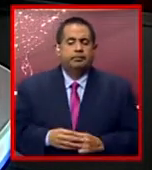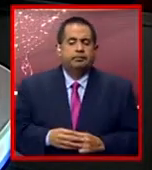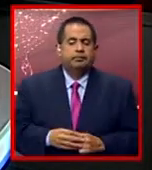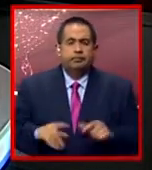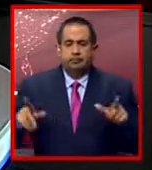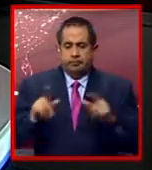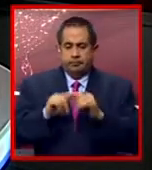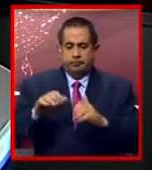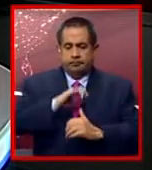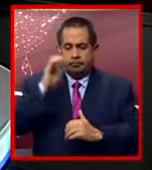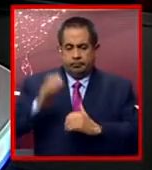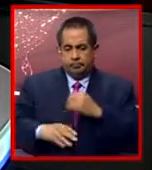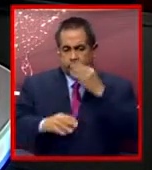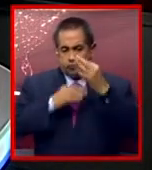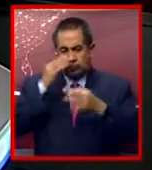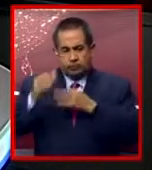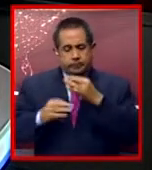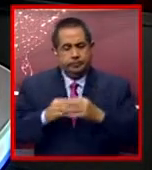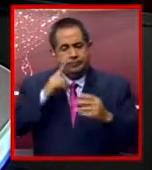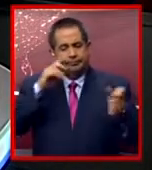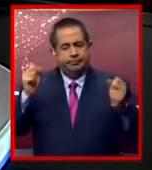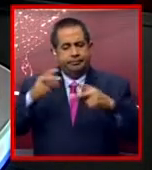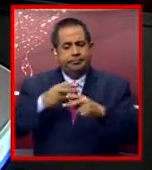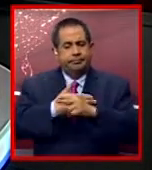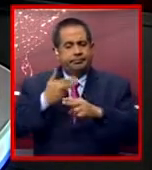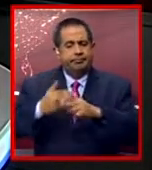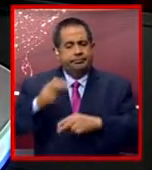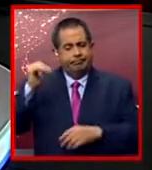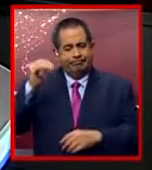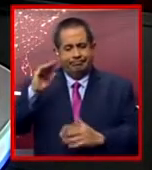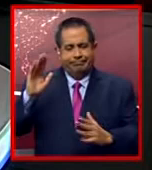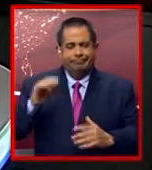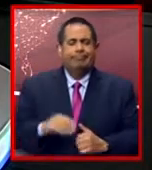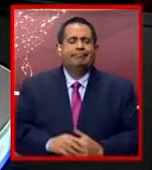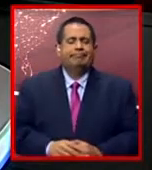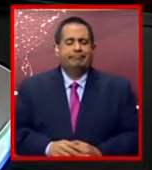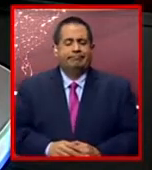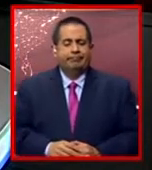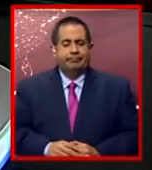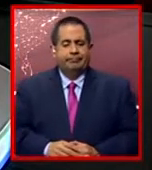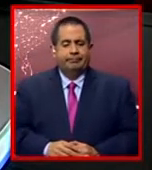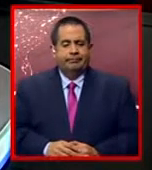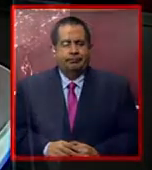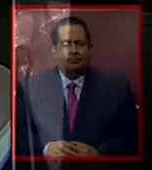Llegamos al final de este especial de Noticias del Congreso, lo esperamos en nuestra próxima emisión. Hasta entonces.